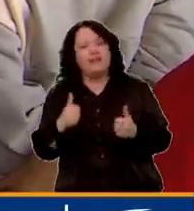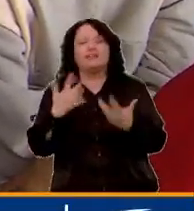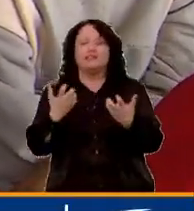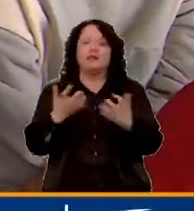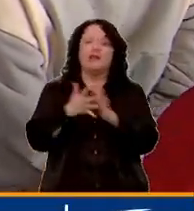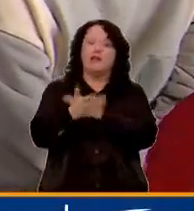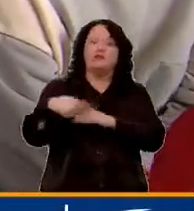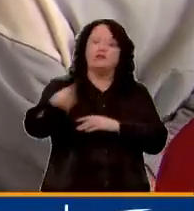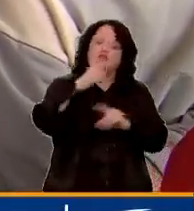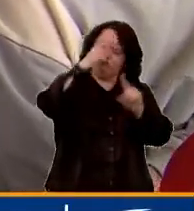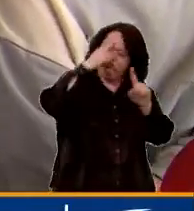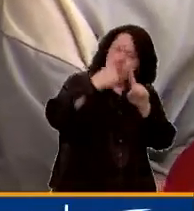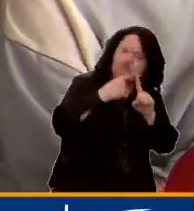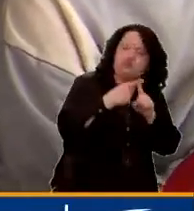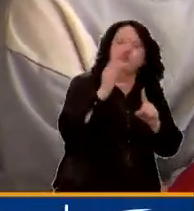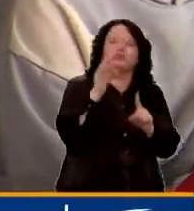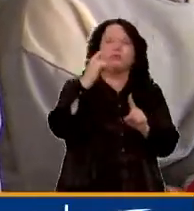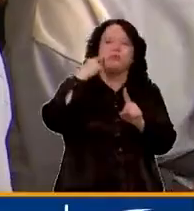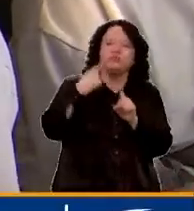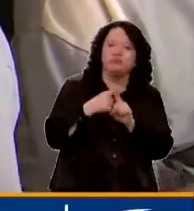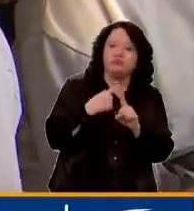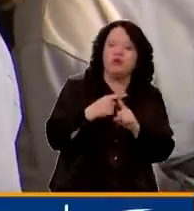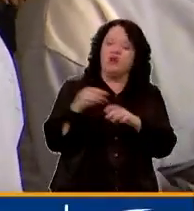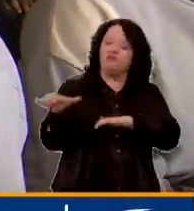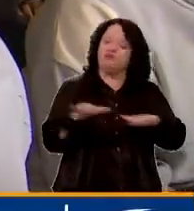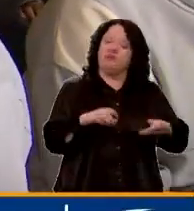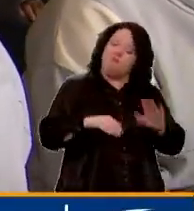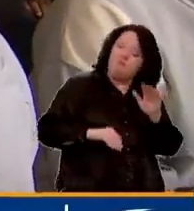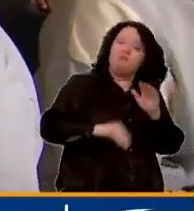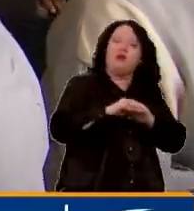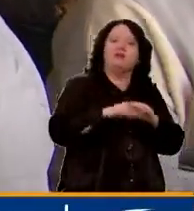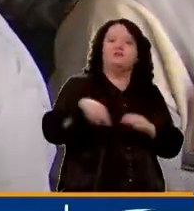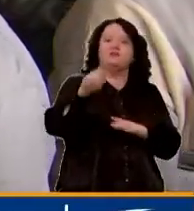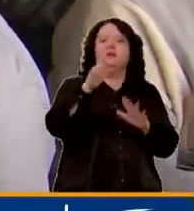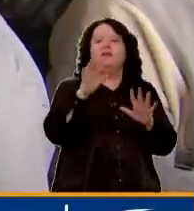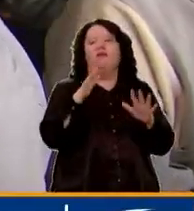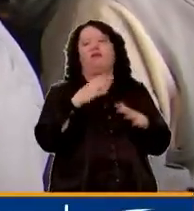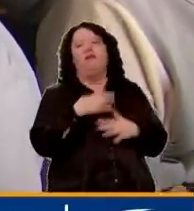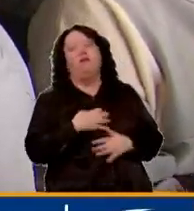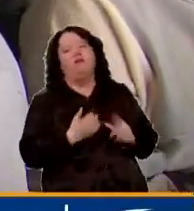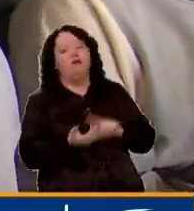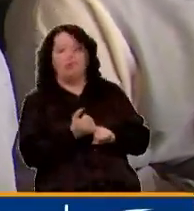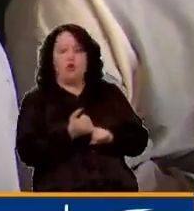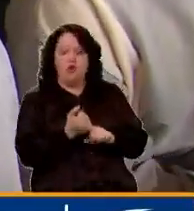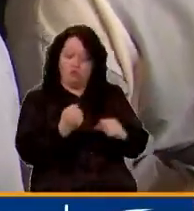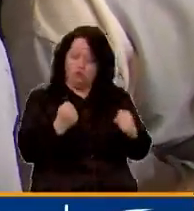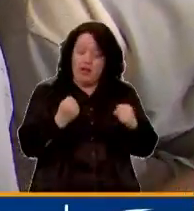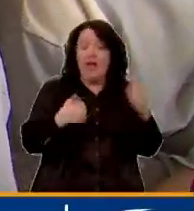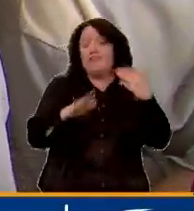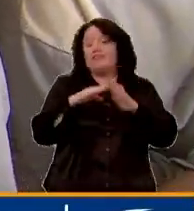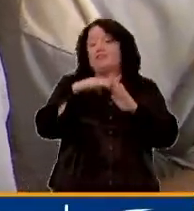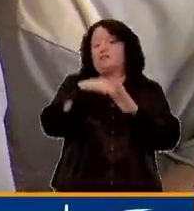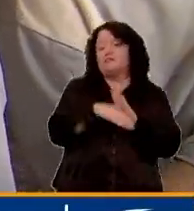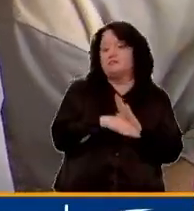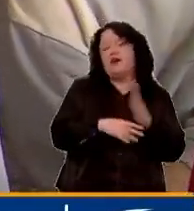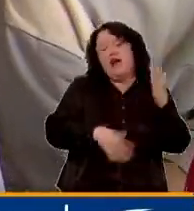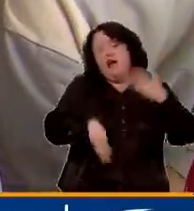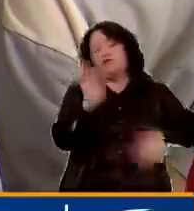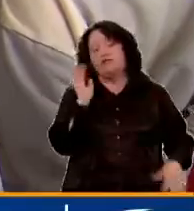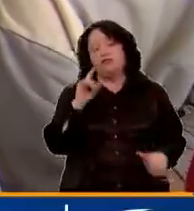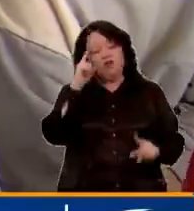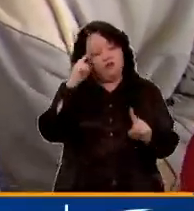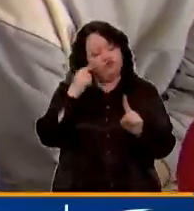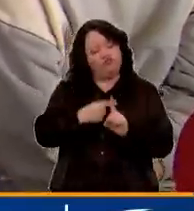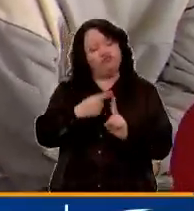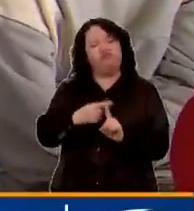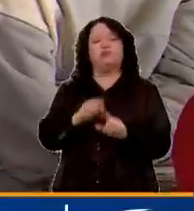estén positivos, siempre tengan la actitud máxima, nunca se decepcionen de sus logros, a veces hay recaídas, siempre tienen que estar